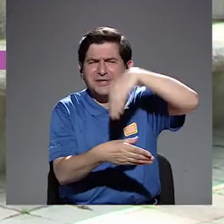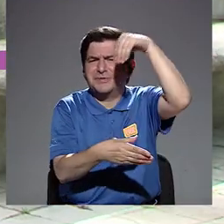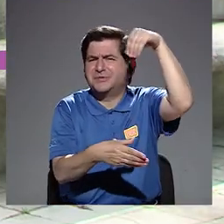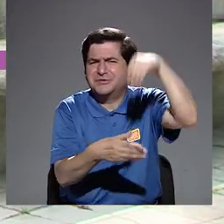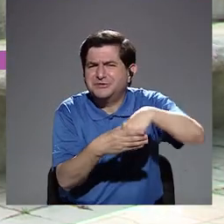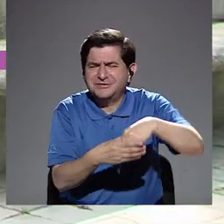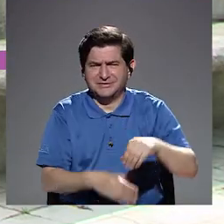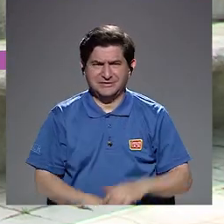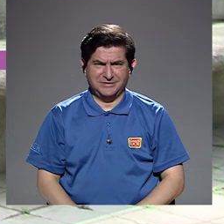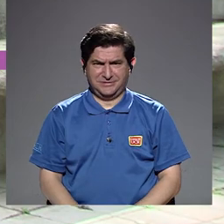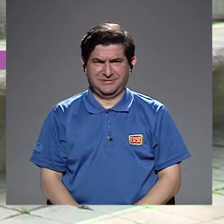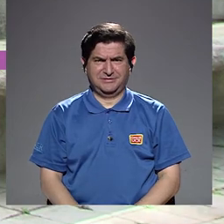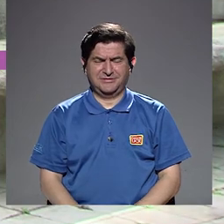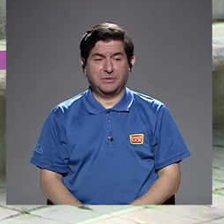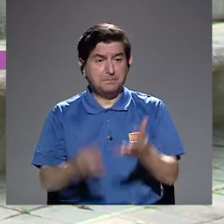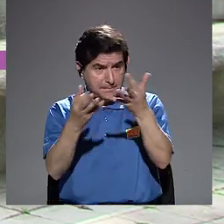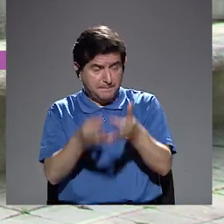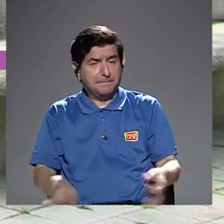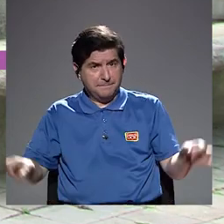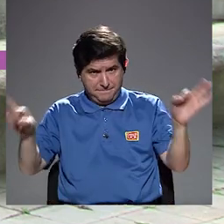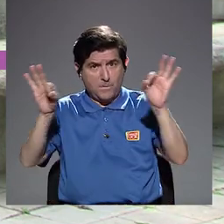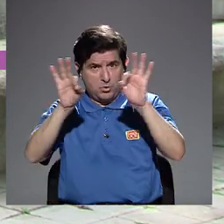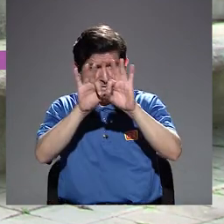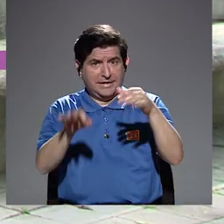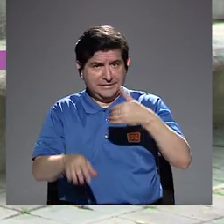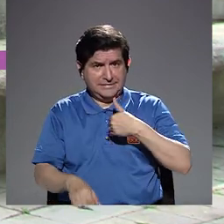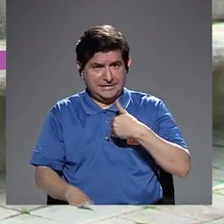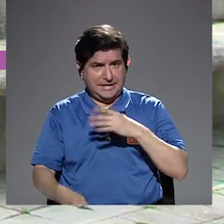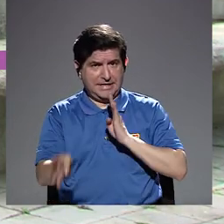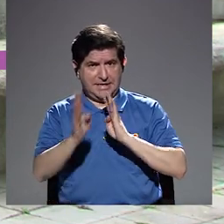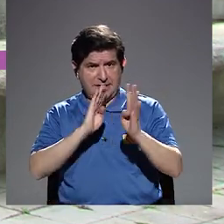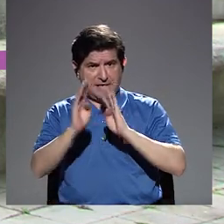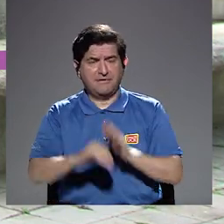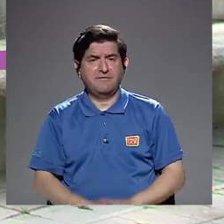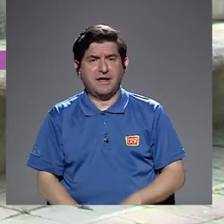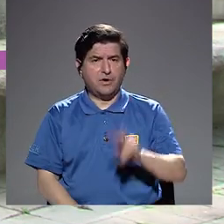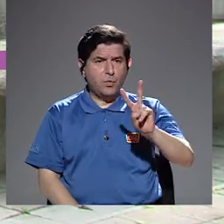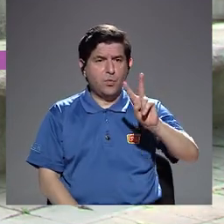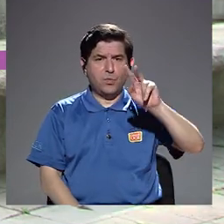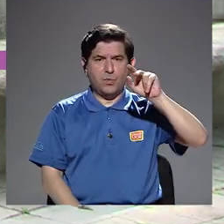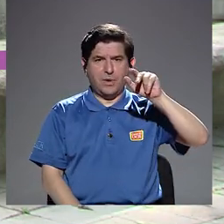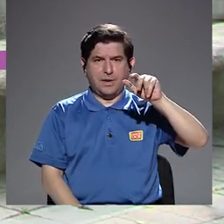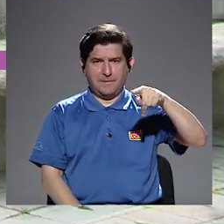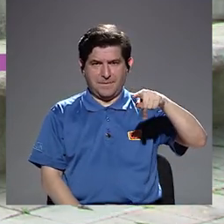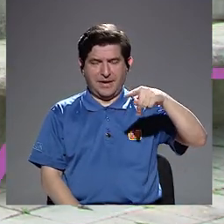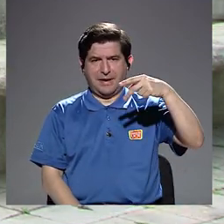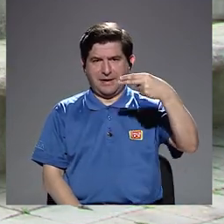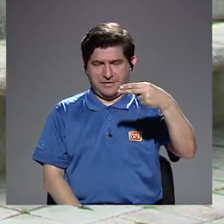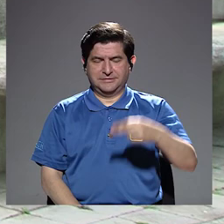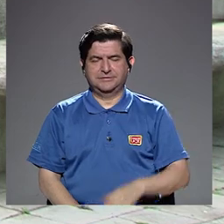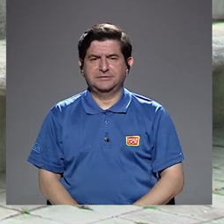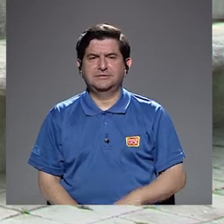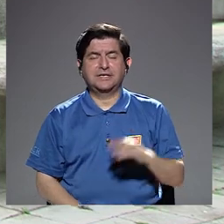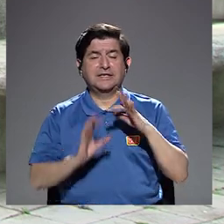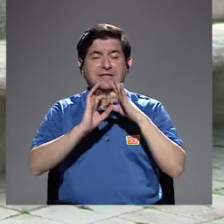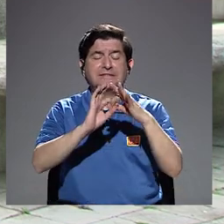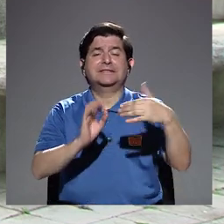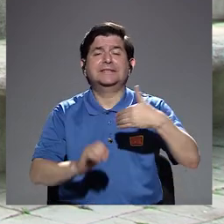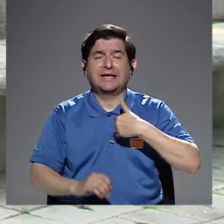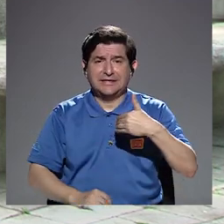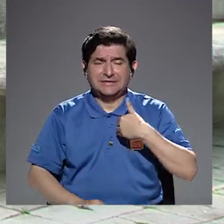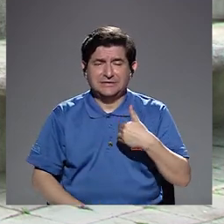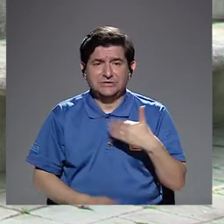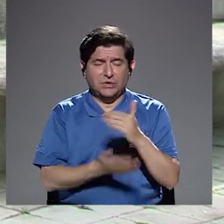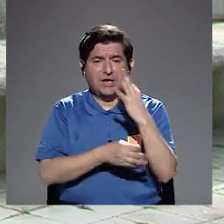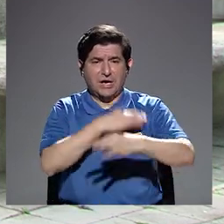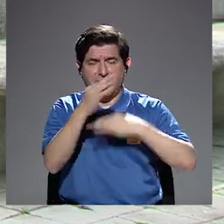¿verdad?, contextualizar un poco pues la importancia de conversar acerca del virus del papiloma humano, especialmente por esa